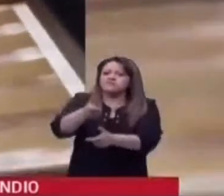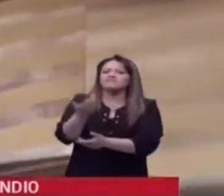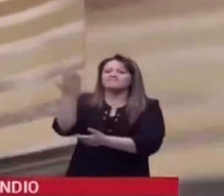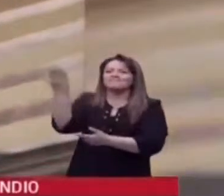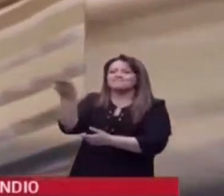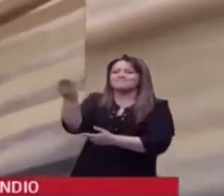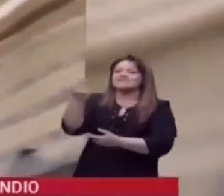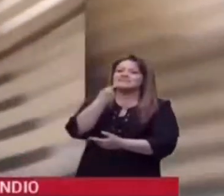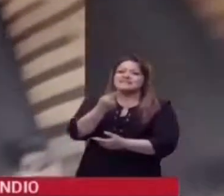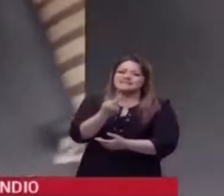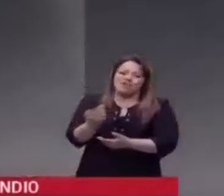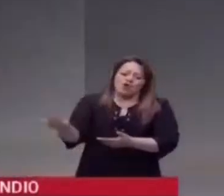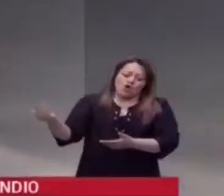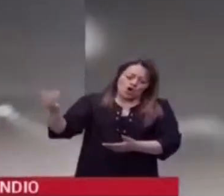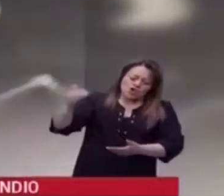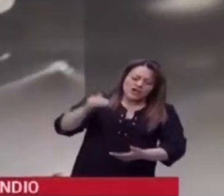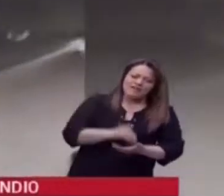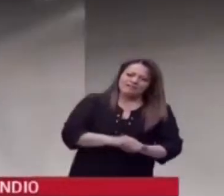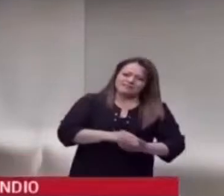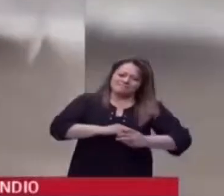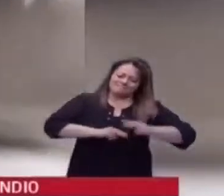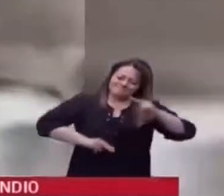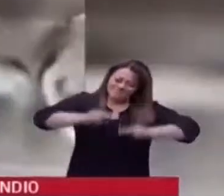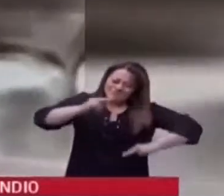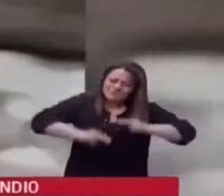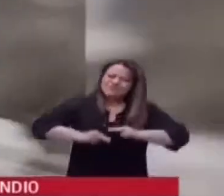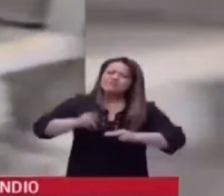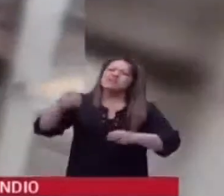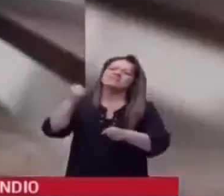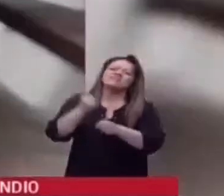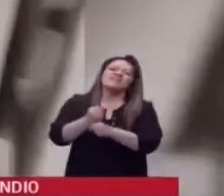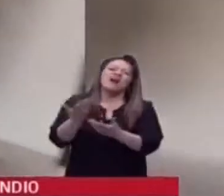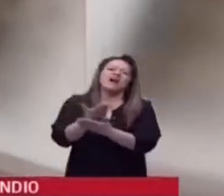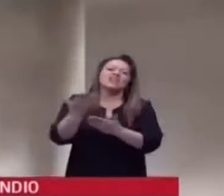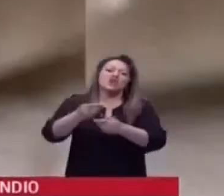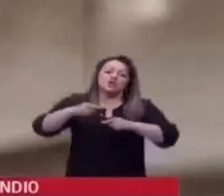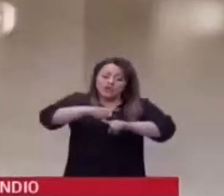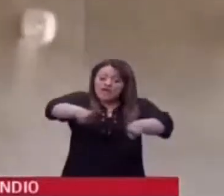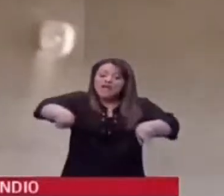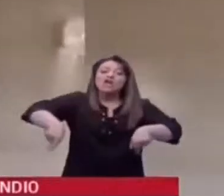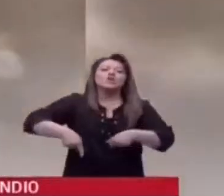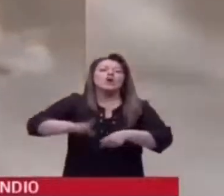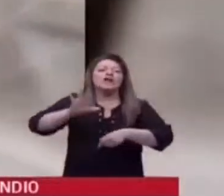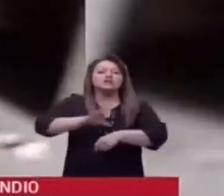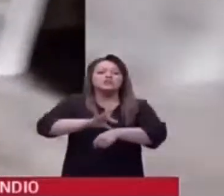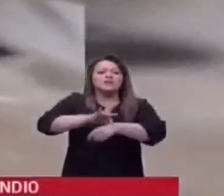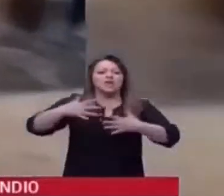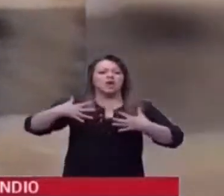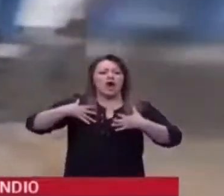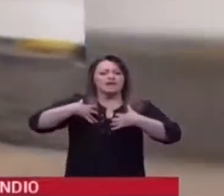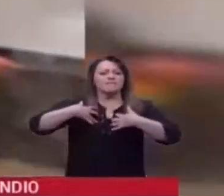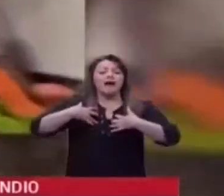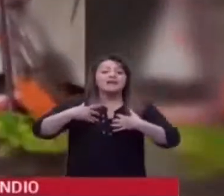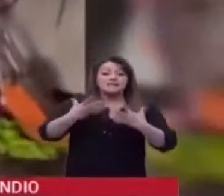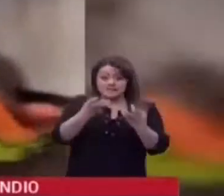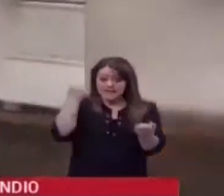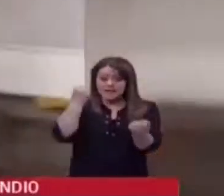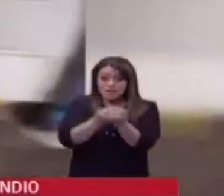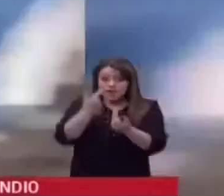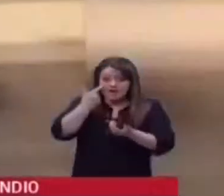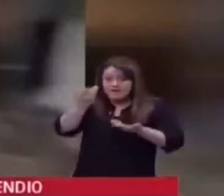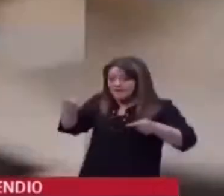que ahora tienen que volver a construir su hogar, trabajan en una veterinaria, es por ello que si usted desea apoyarlos puede comunicarse al número que está